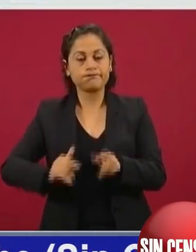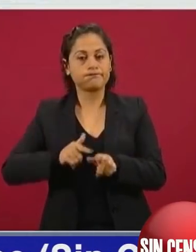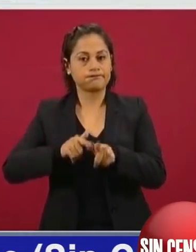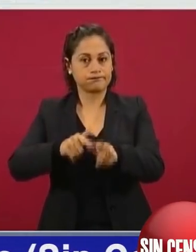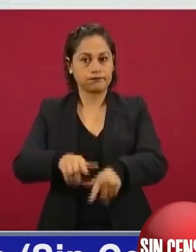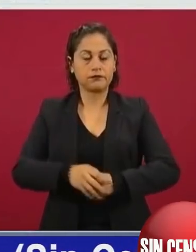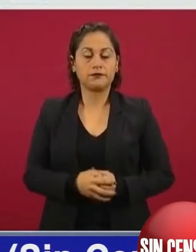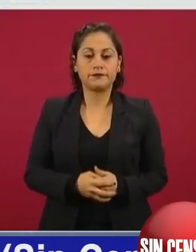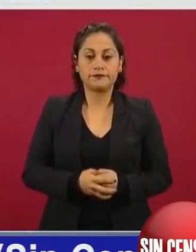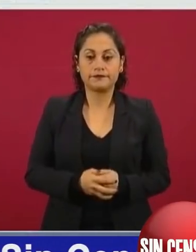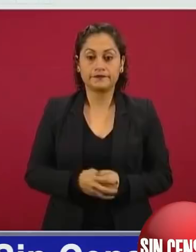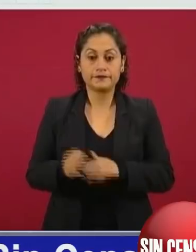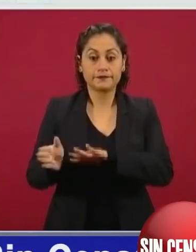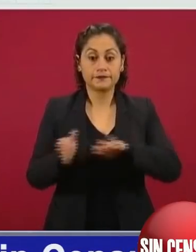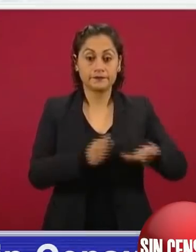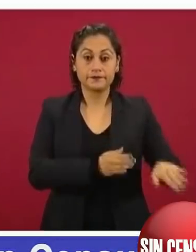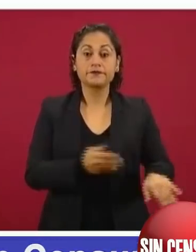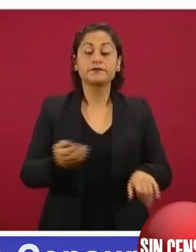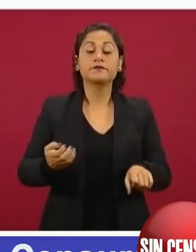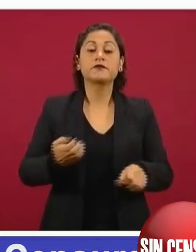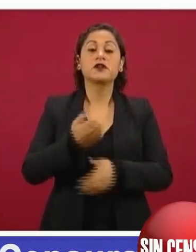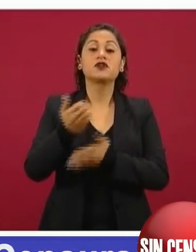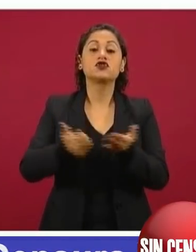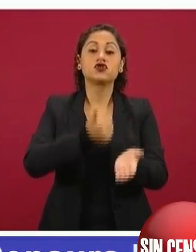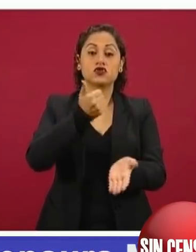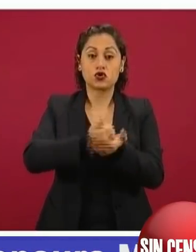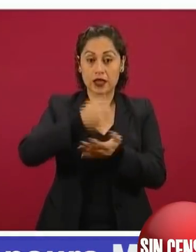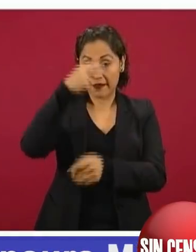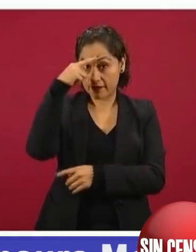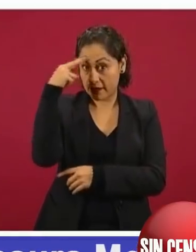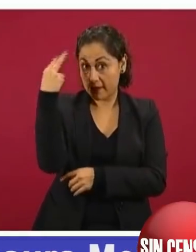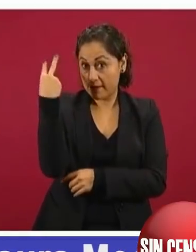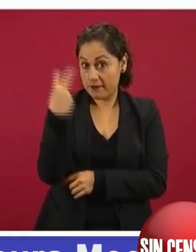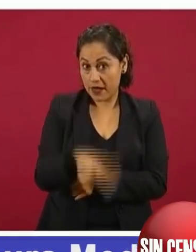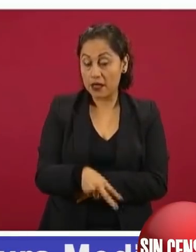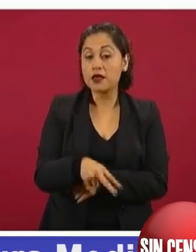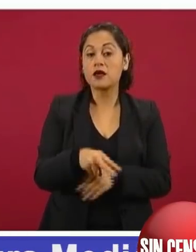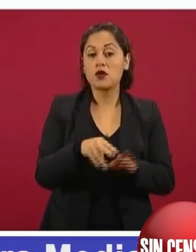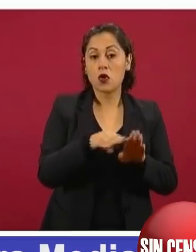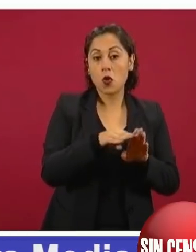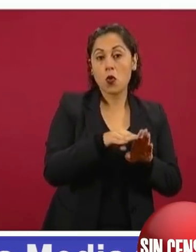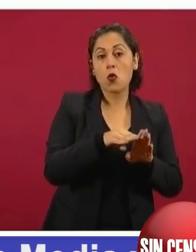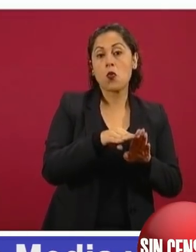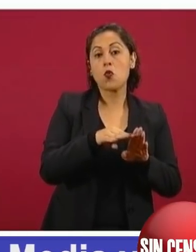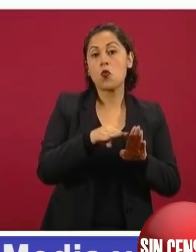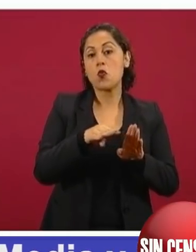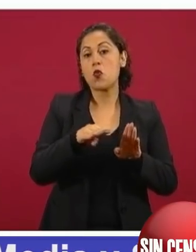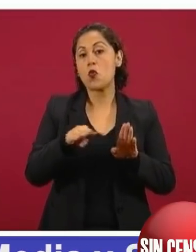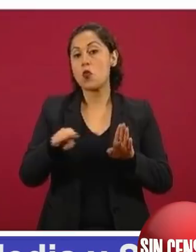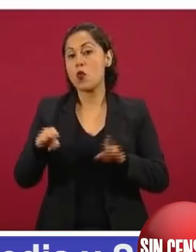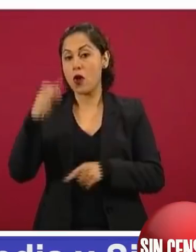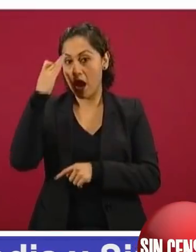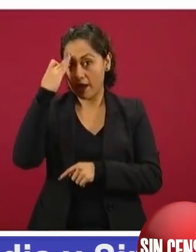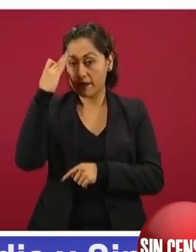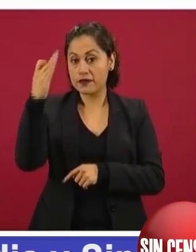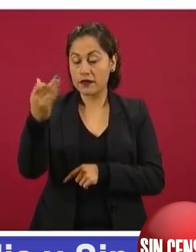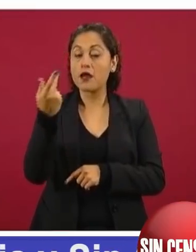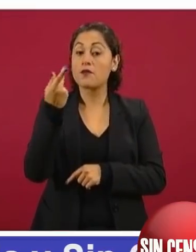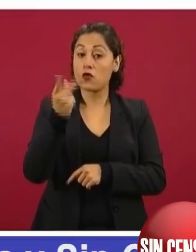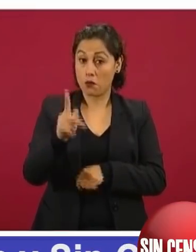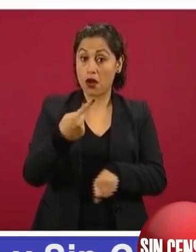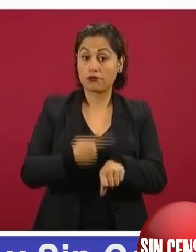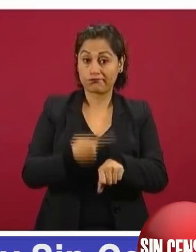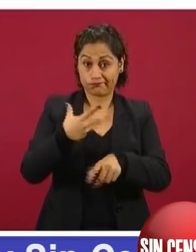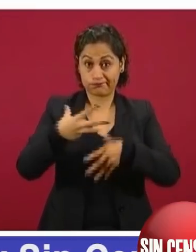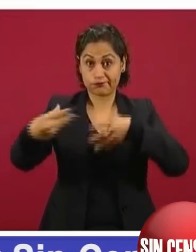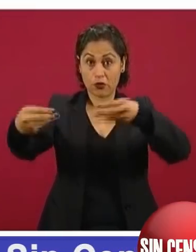La Ciudad de México, con esta también larga estabilidad pero con importante transmisión,